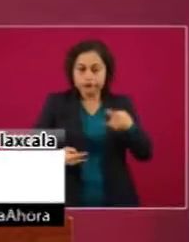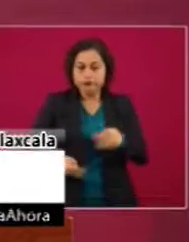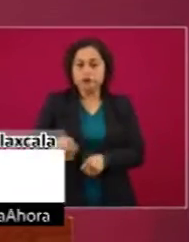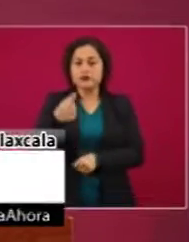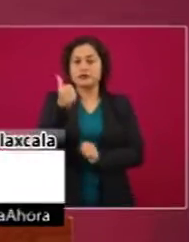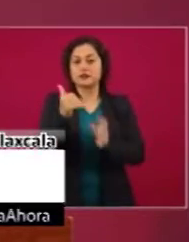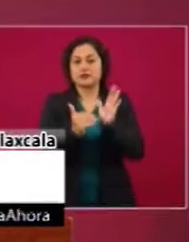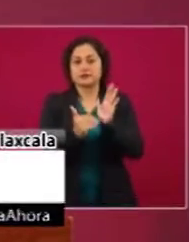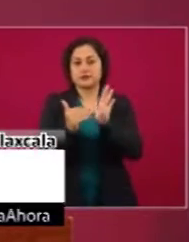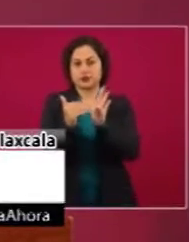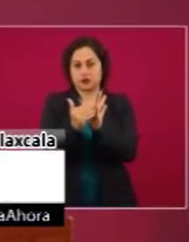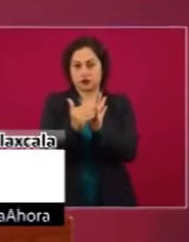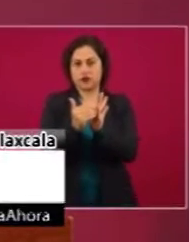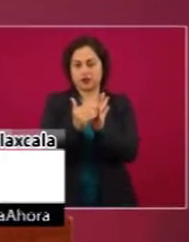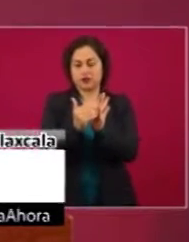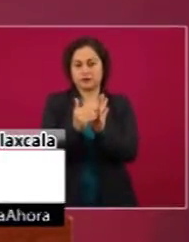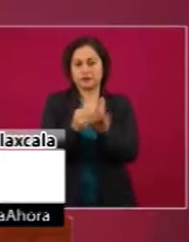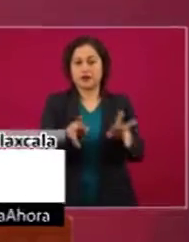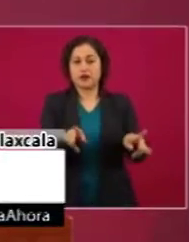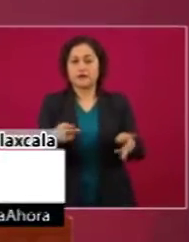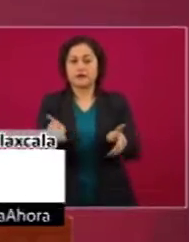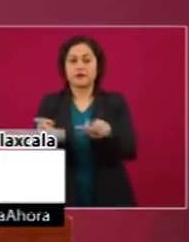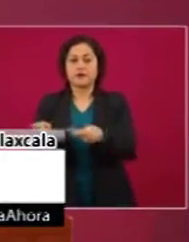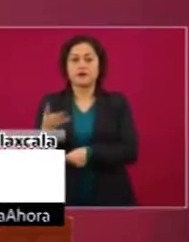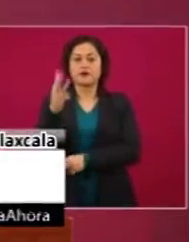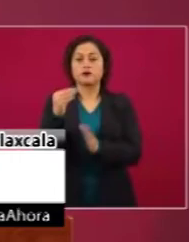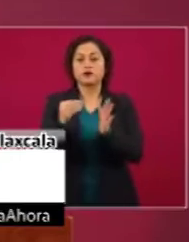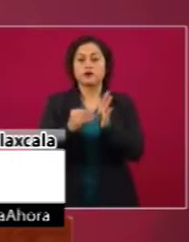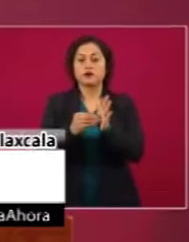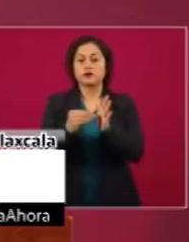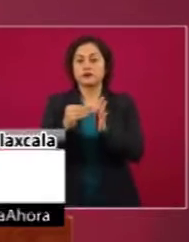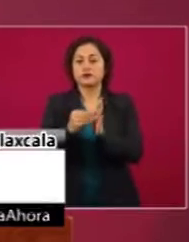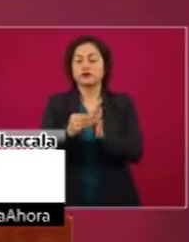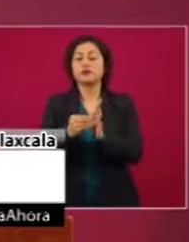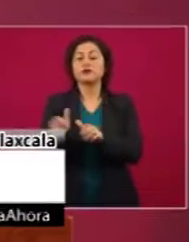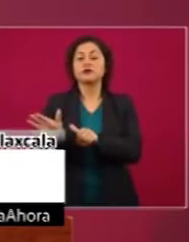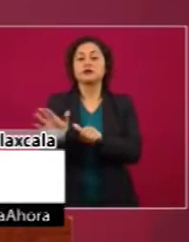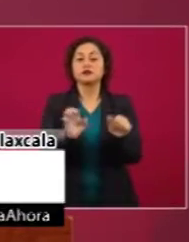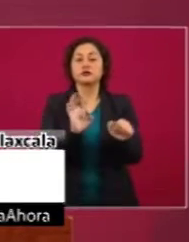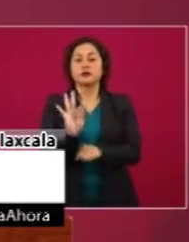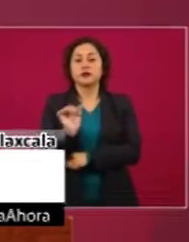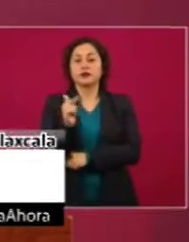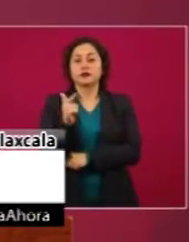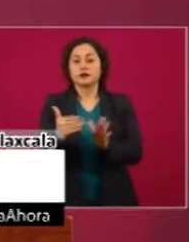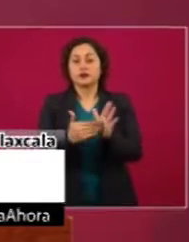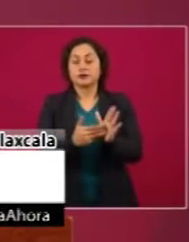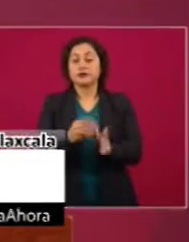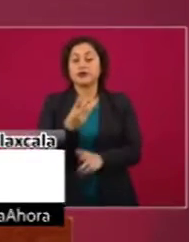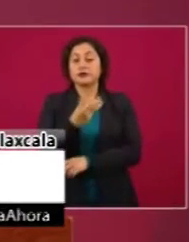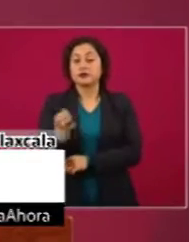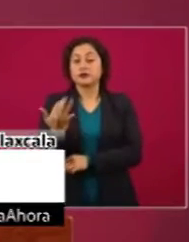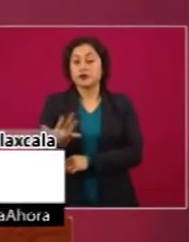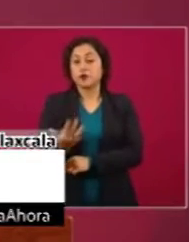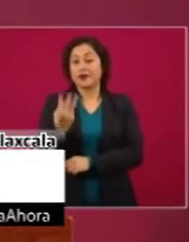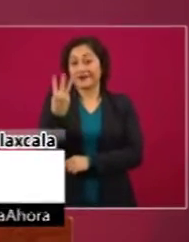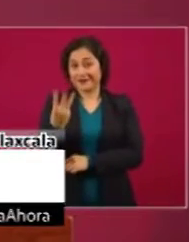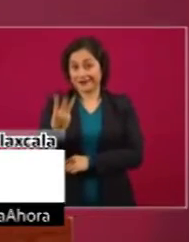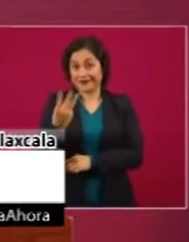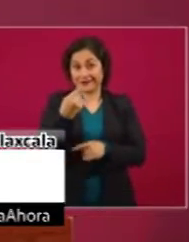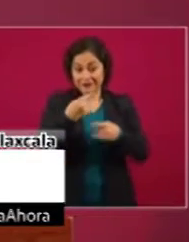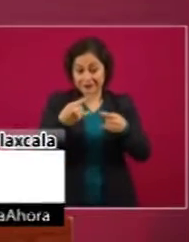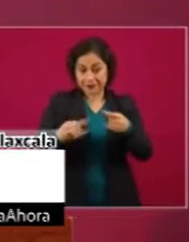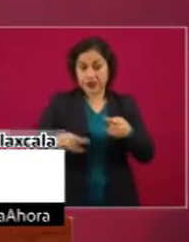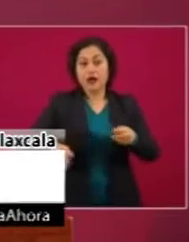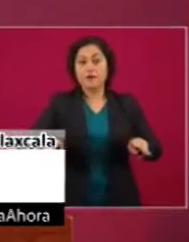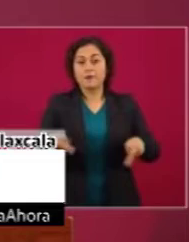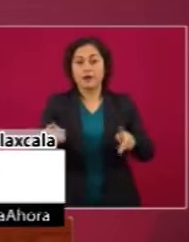1.272.727.260 pesos, reportó Margarita González Arabia, directora de la Lotería Nacional. Desde Palacio Nacional, informó que el remanente de utilidad del sorteo